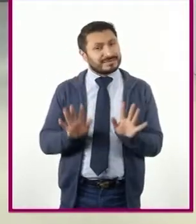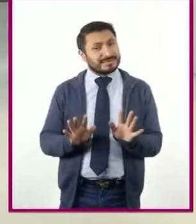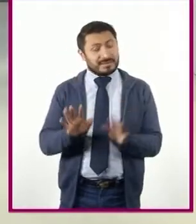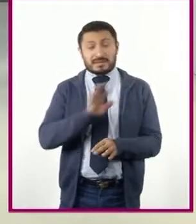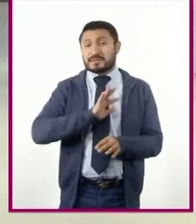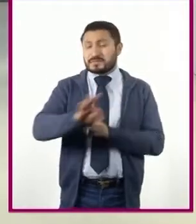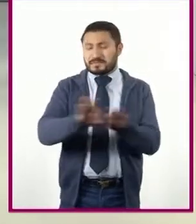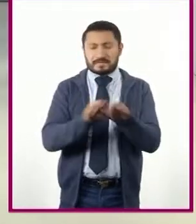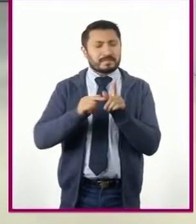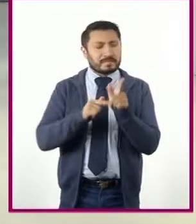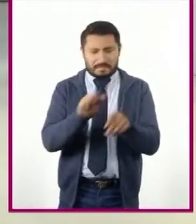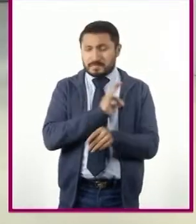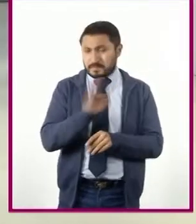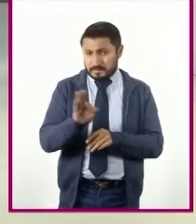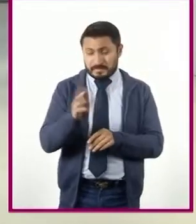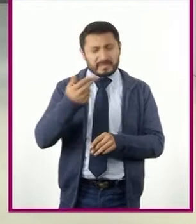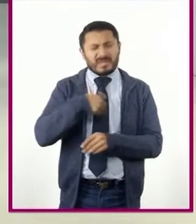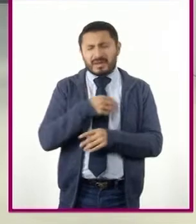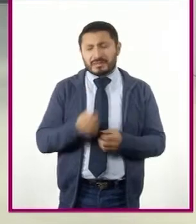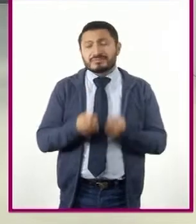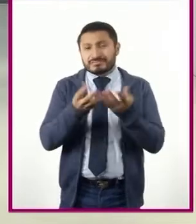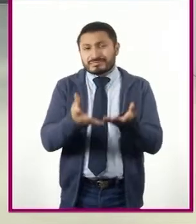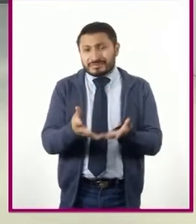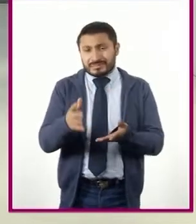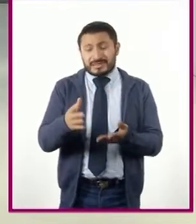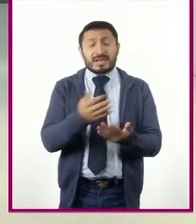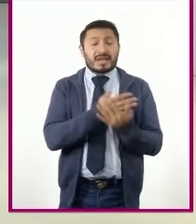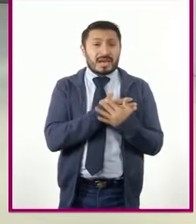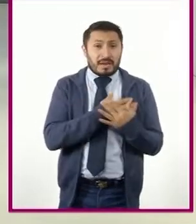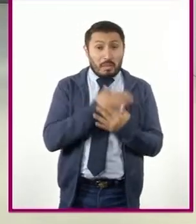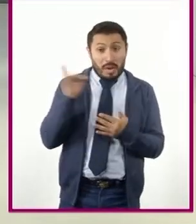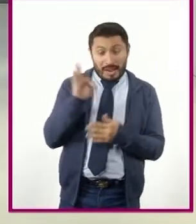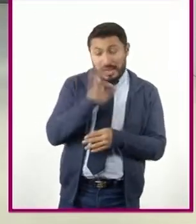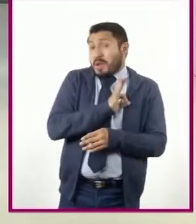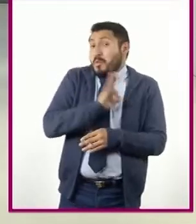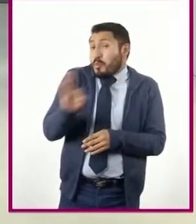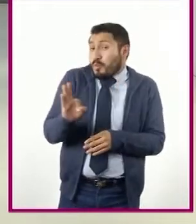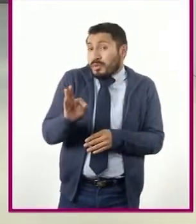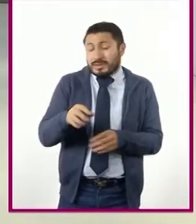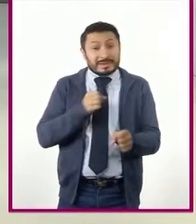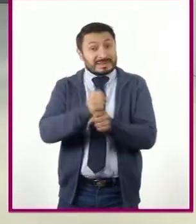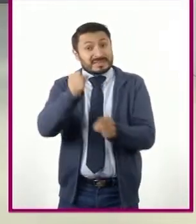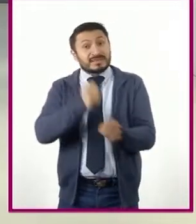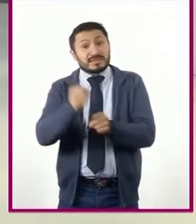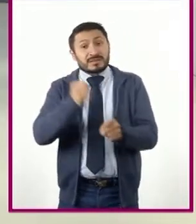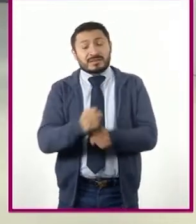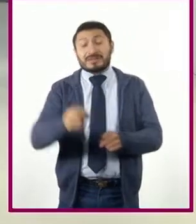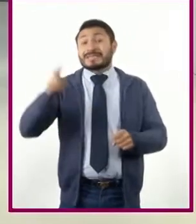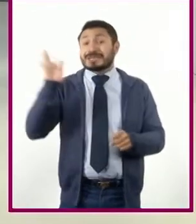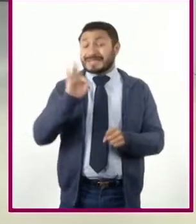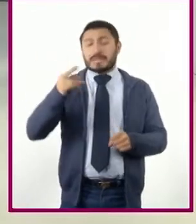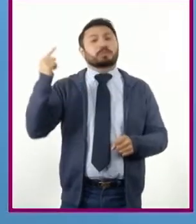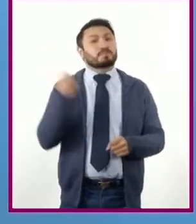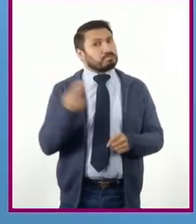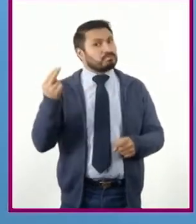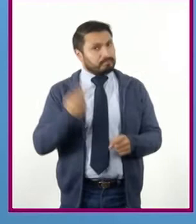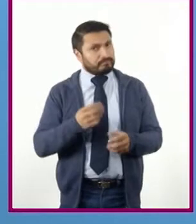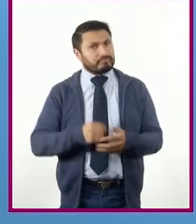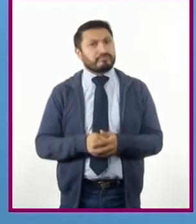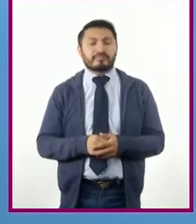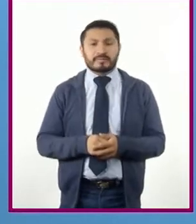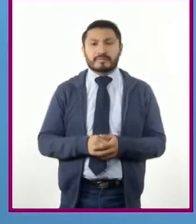pueda trabajar. Se la daremos a través del amor, si es posible, por la fuerza, si es necesario.